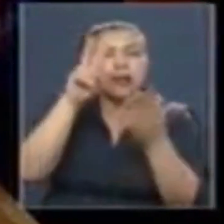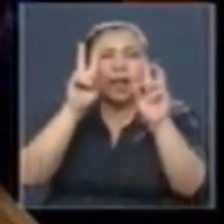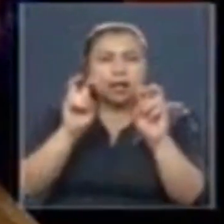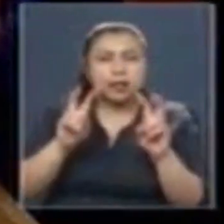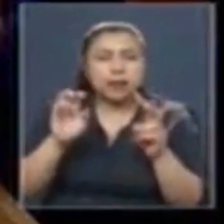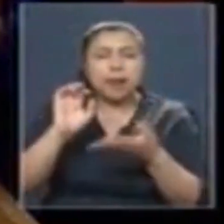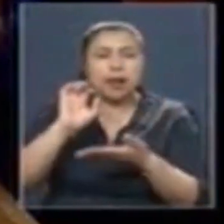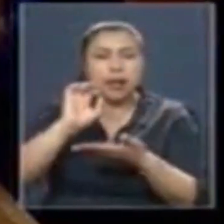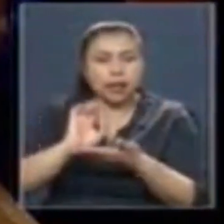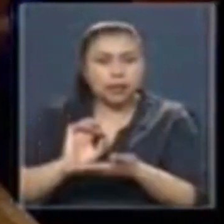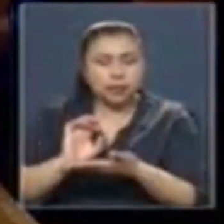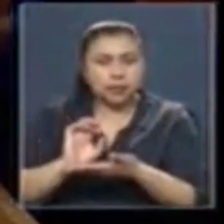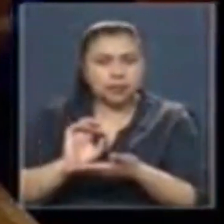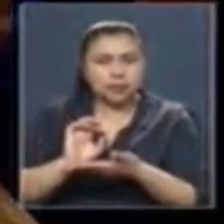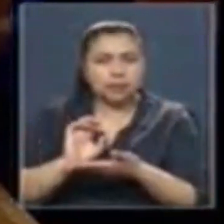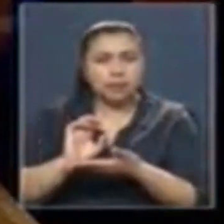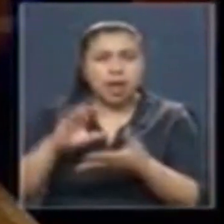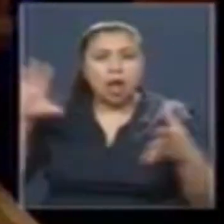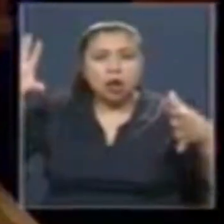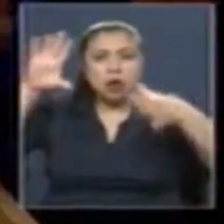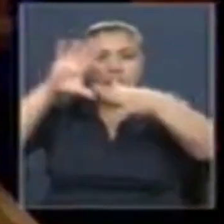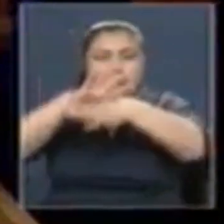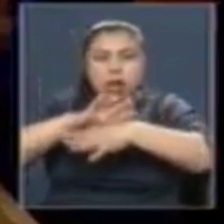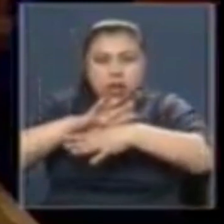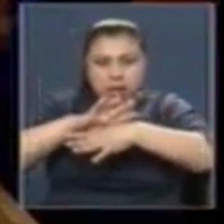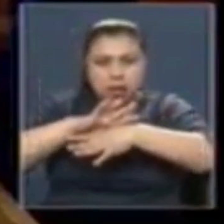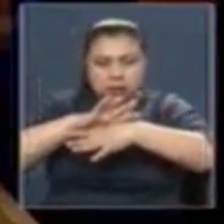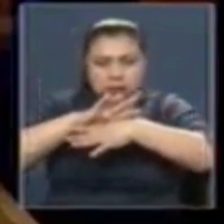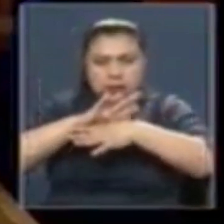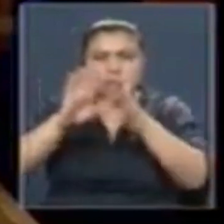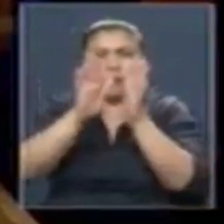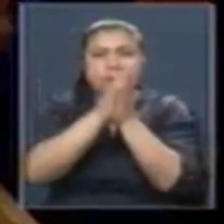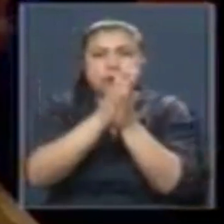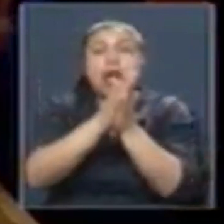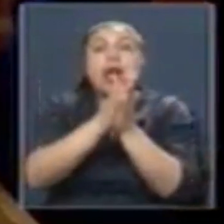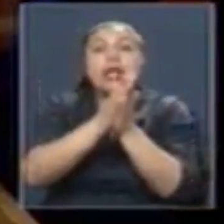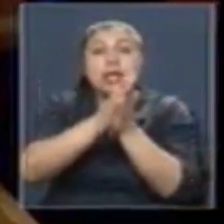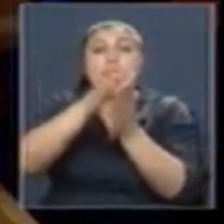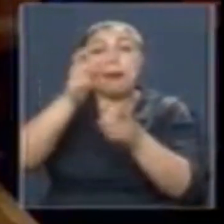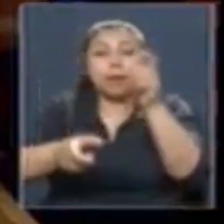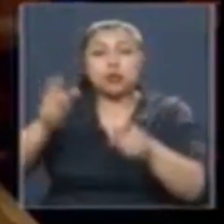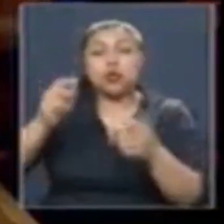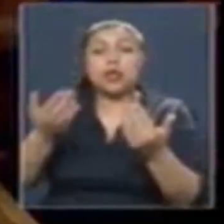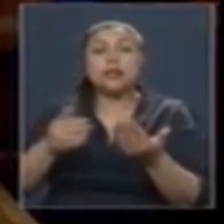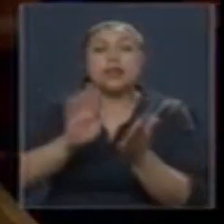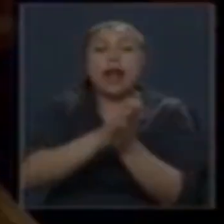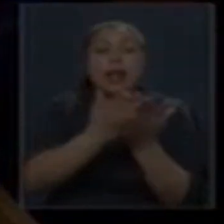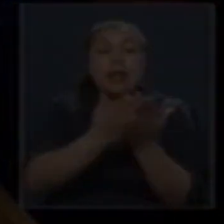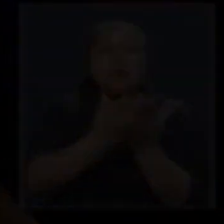de Chile necesita coherencia y la población libros más baratos. He dicho, señor presidente, muchas gracias.